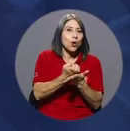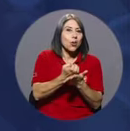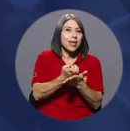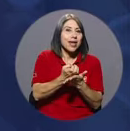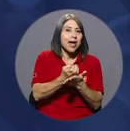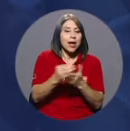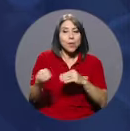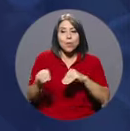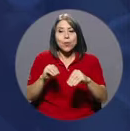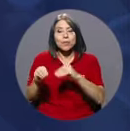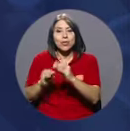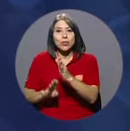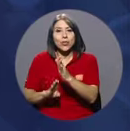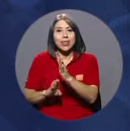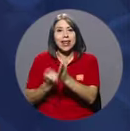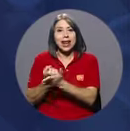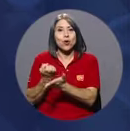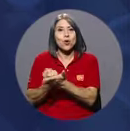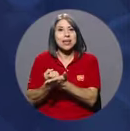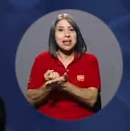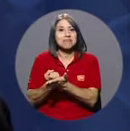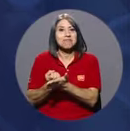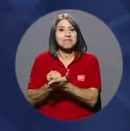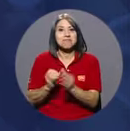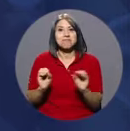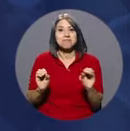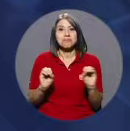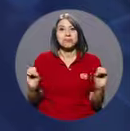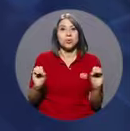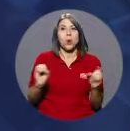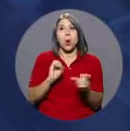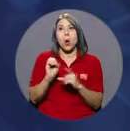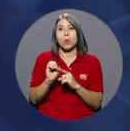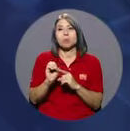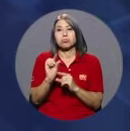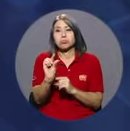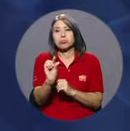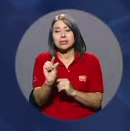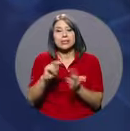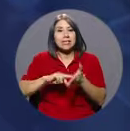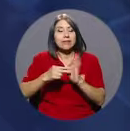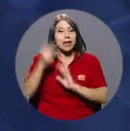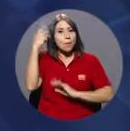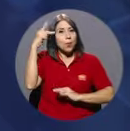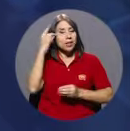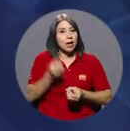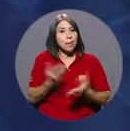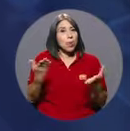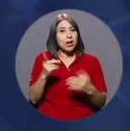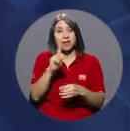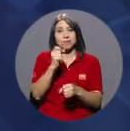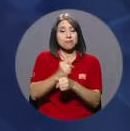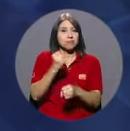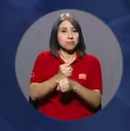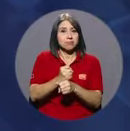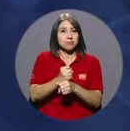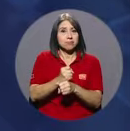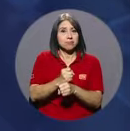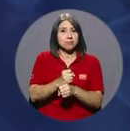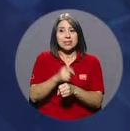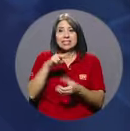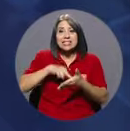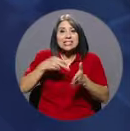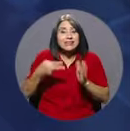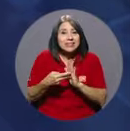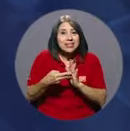economía ha sido casi nulo, o más bien ha sido. Eso quiere decir que la política pública no está funcionando, y el que no esté